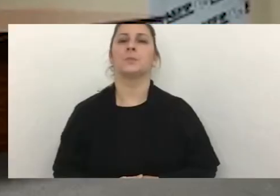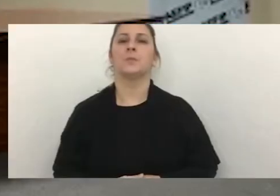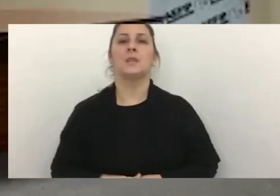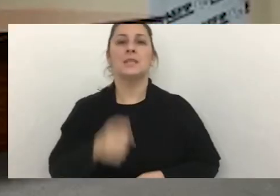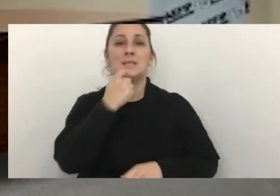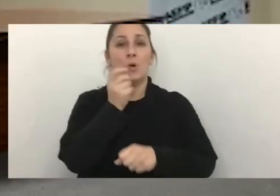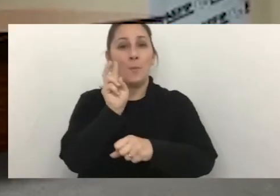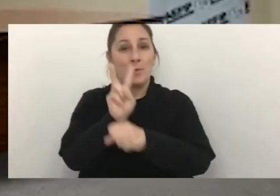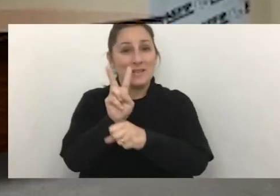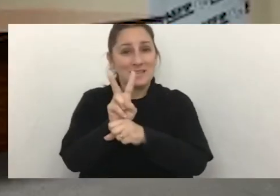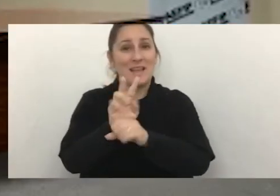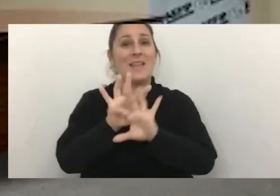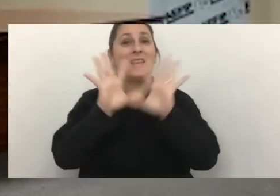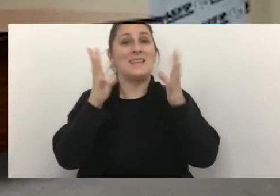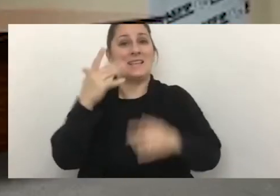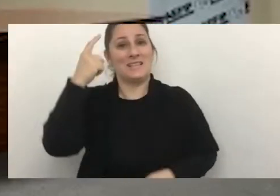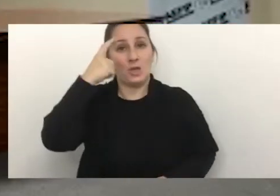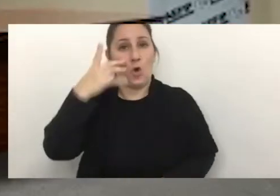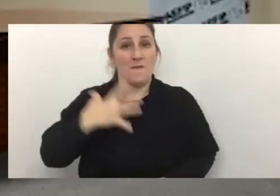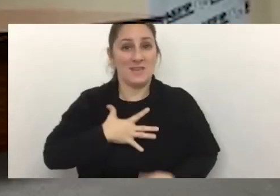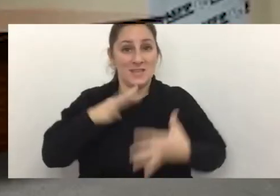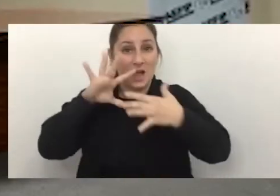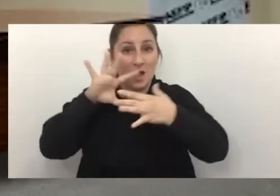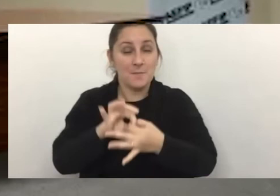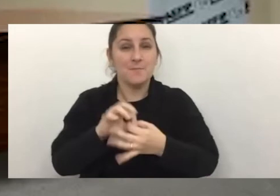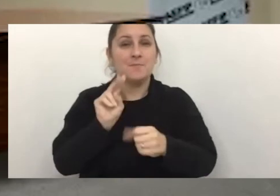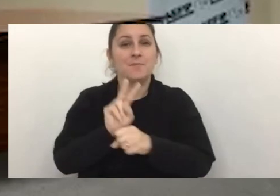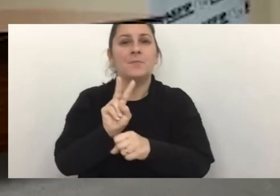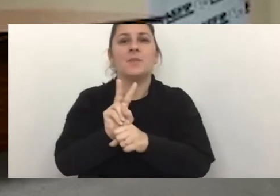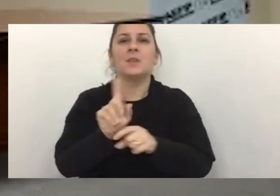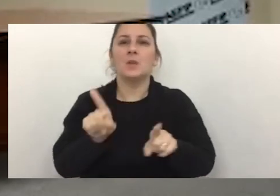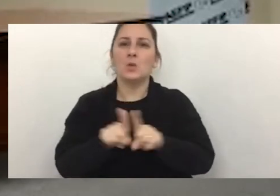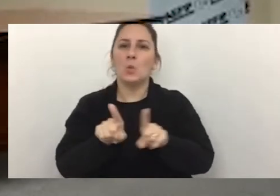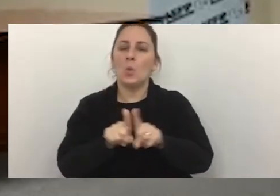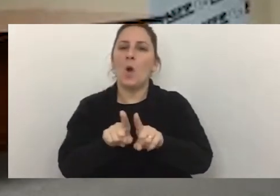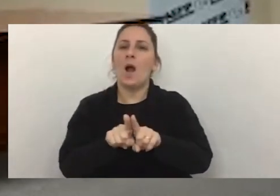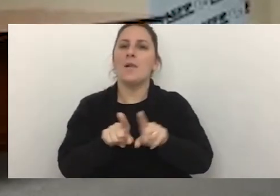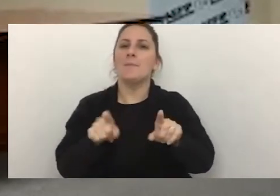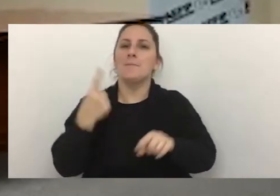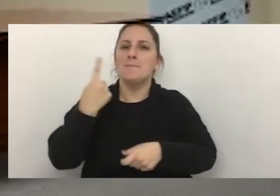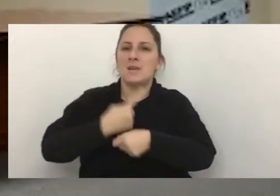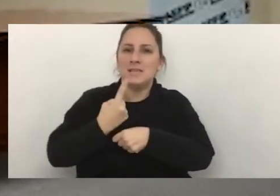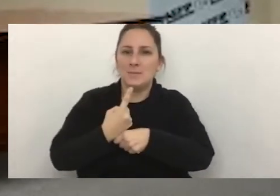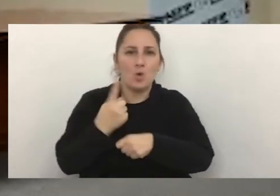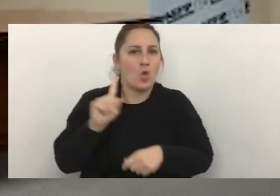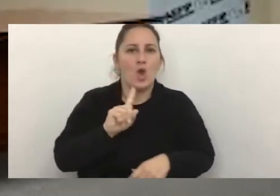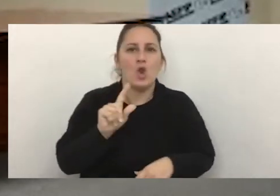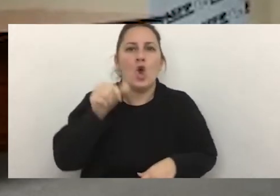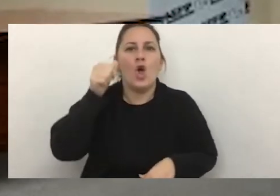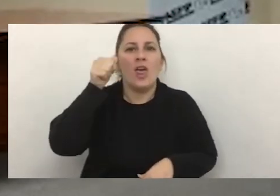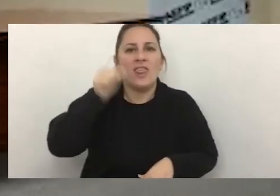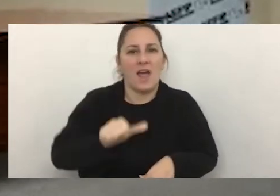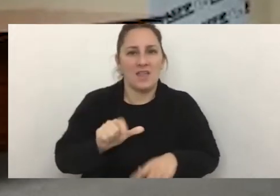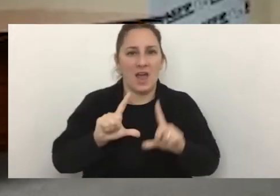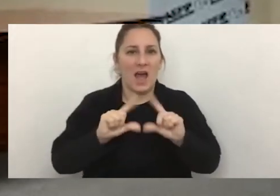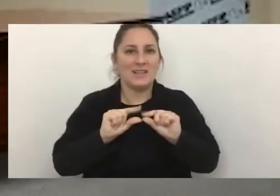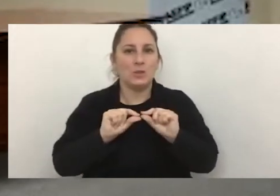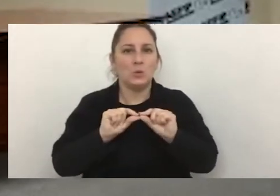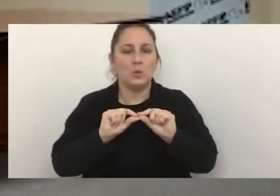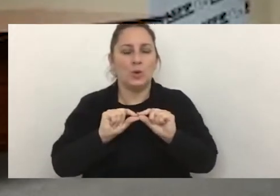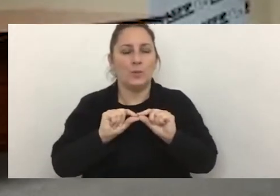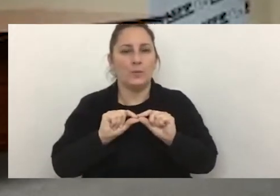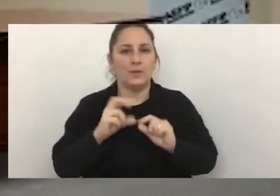integridad psicofísica de la persona, es como un plus de aquel principio de no dañar de este artículo 19.